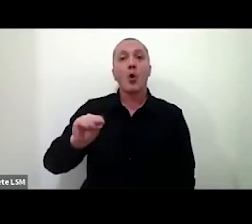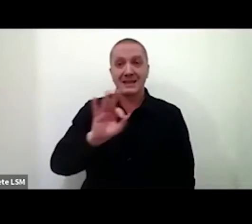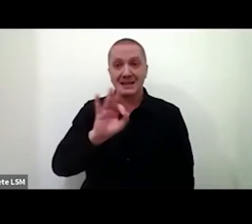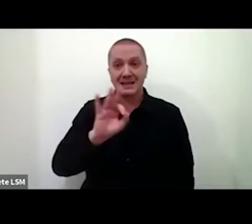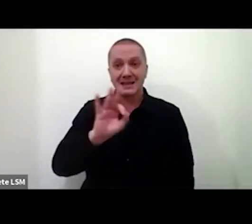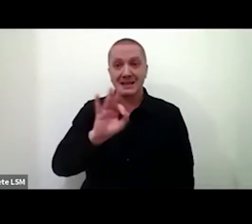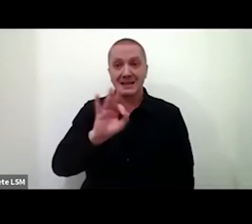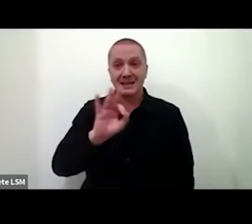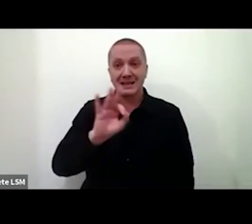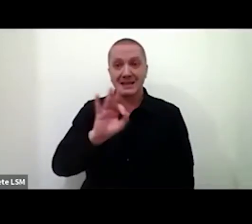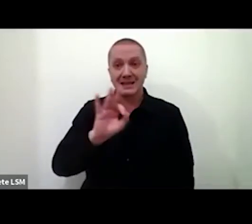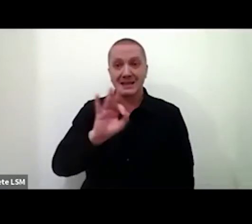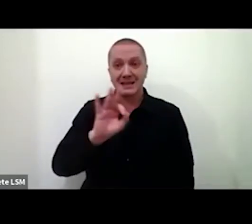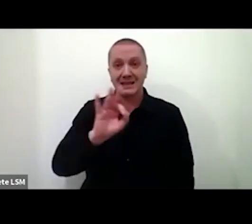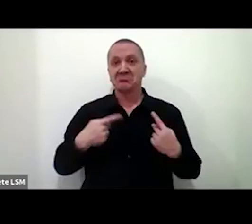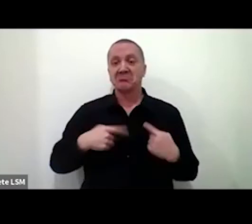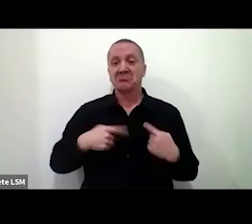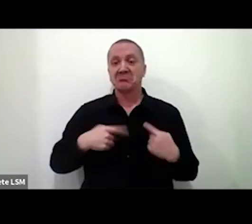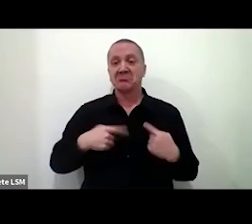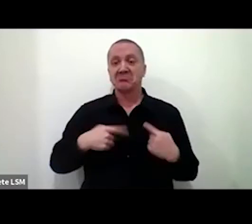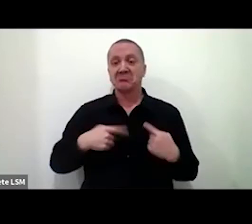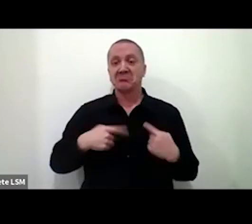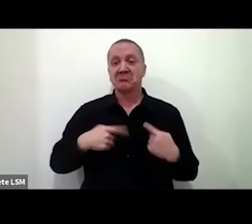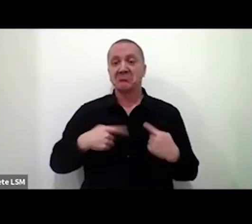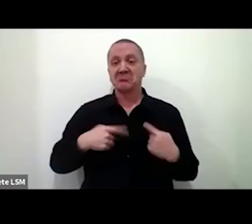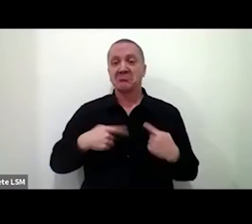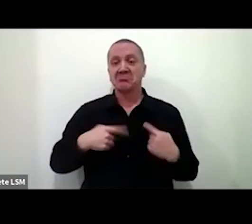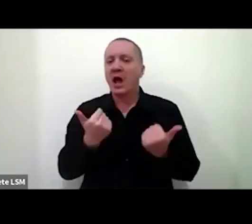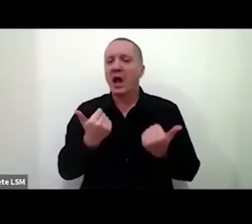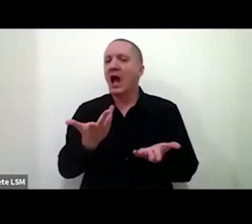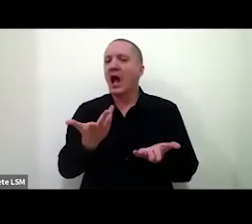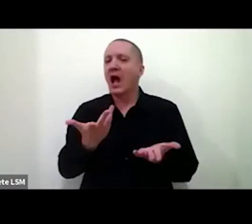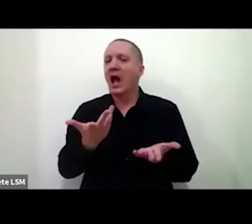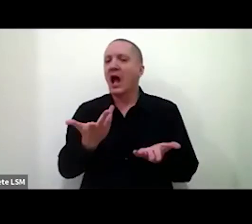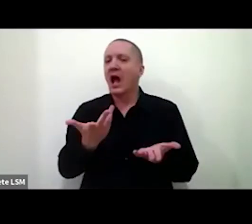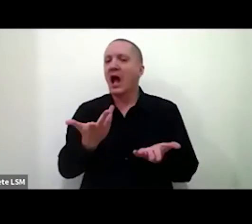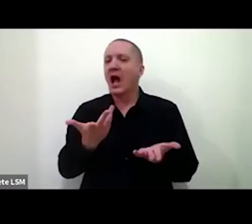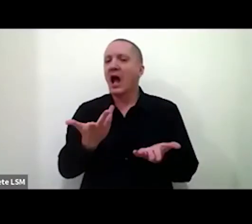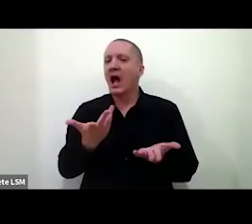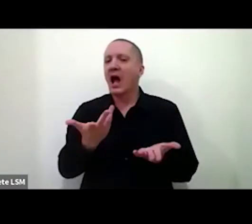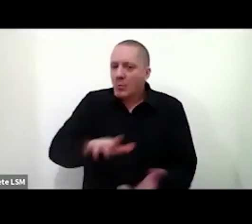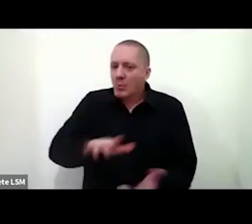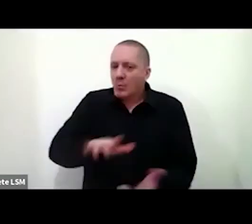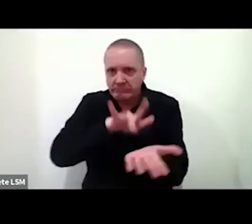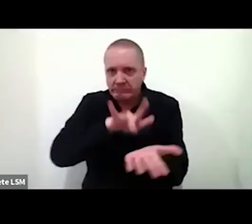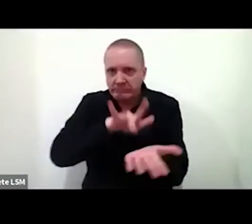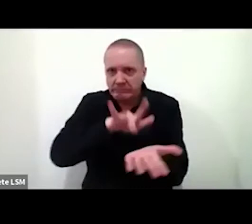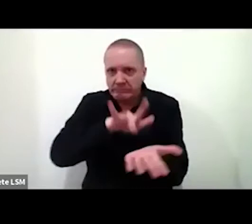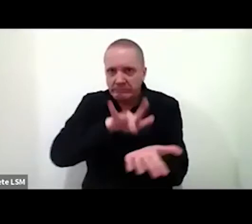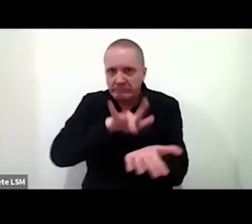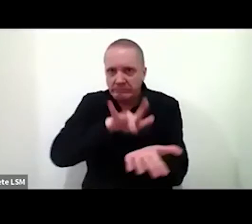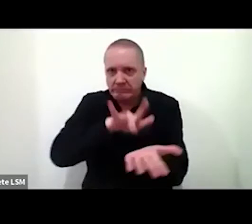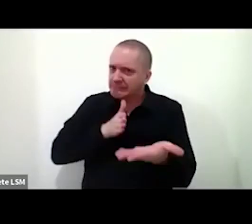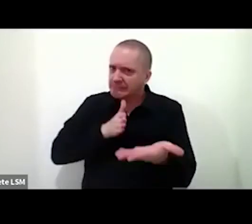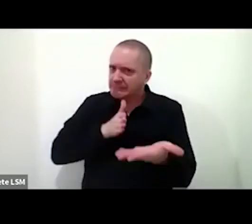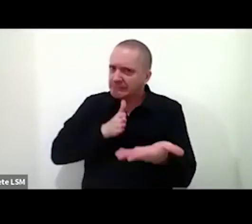el sistema laboral. Hoy no existe siquiera la oportunidad. Esperemos que el debate en diputados